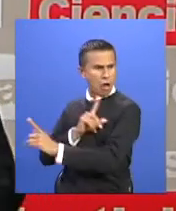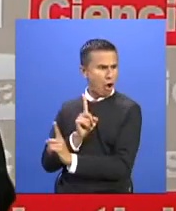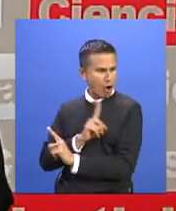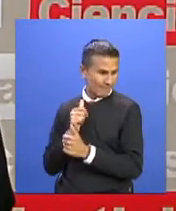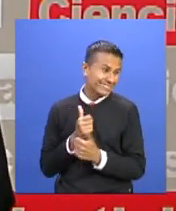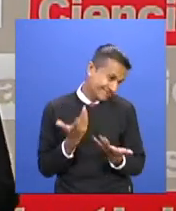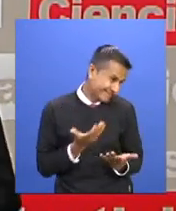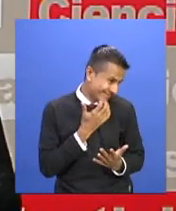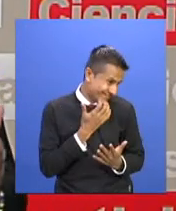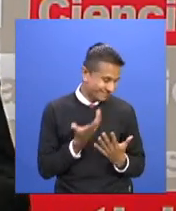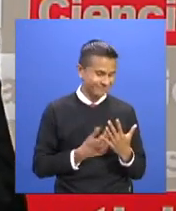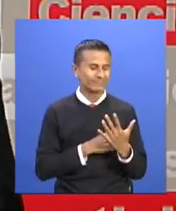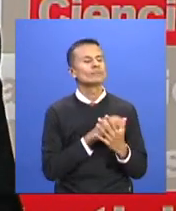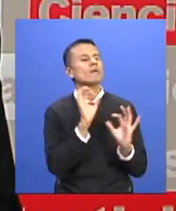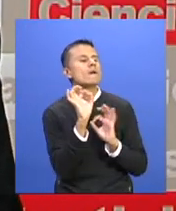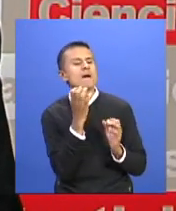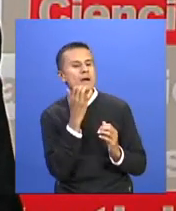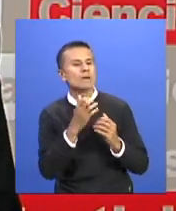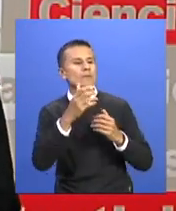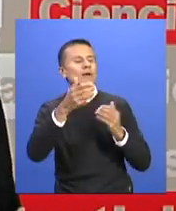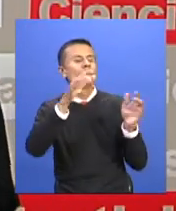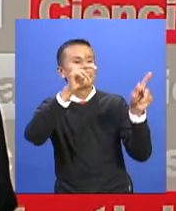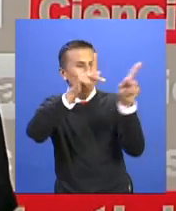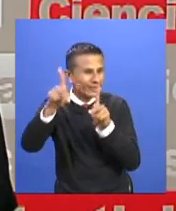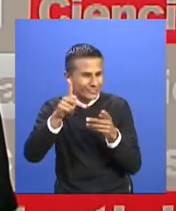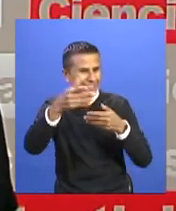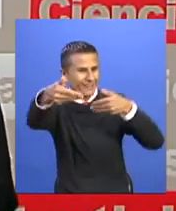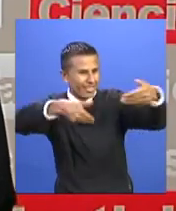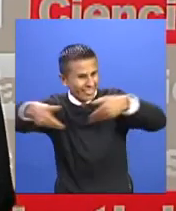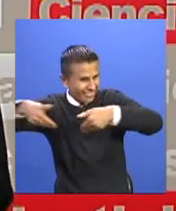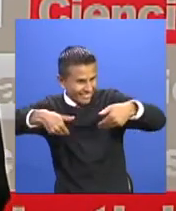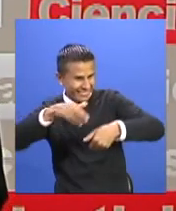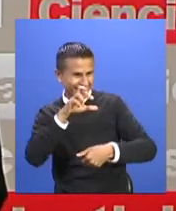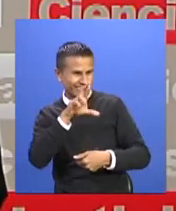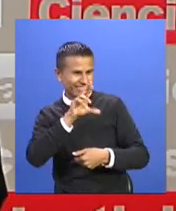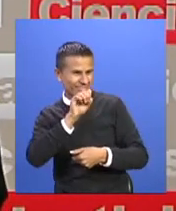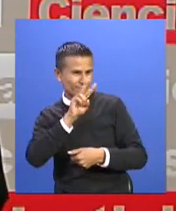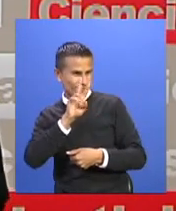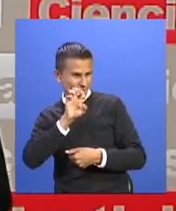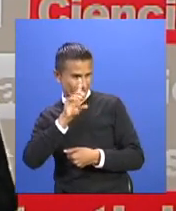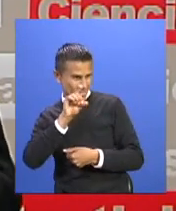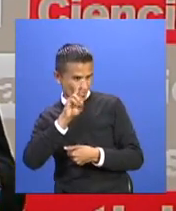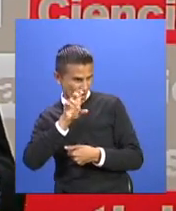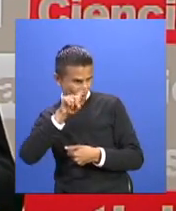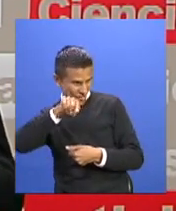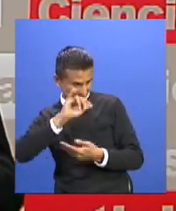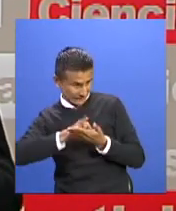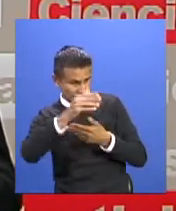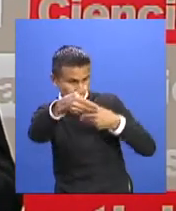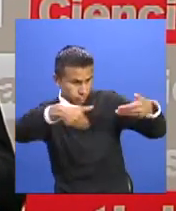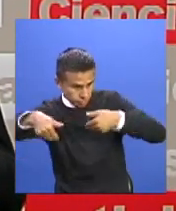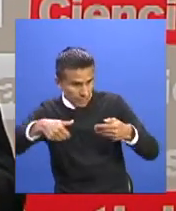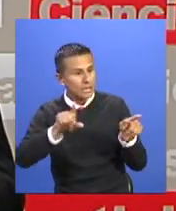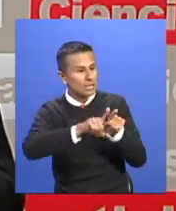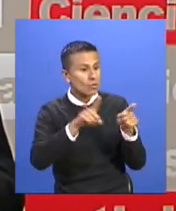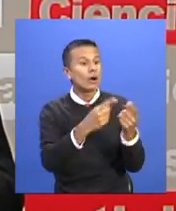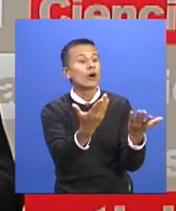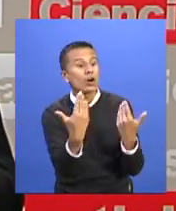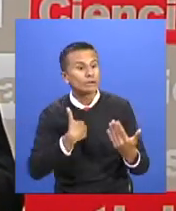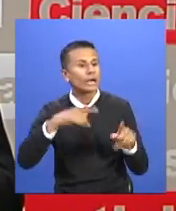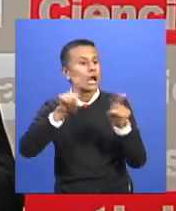problema. Si yo tengo una buena reputación con mis proveedores, ese proveedor me va a hacer llegar mi materia prima a